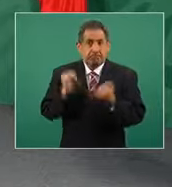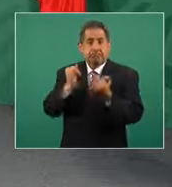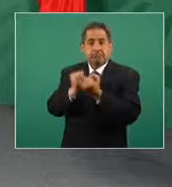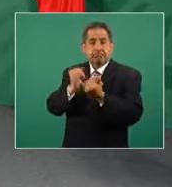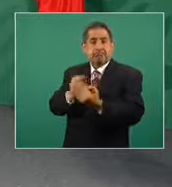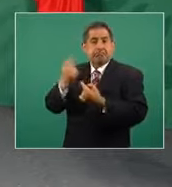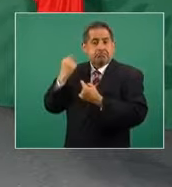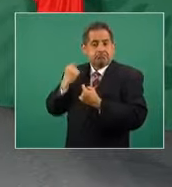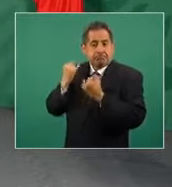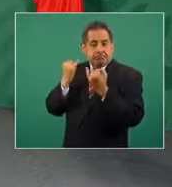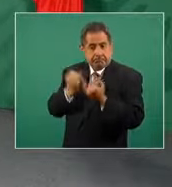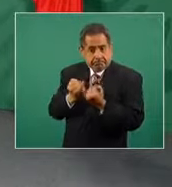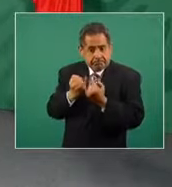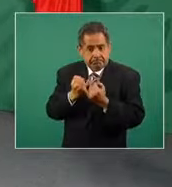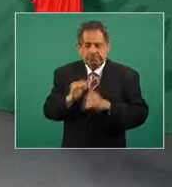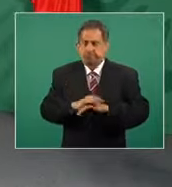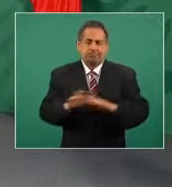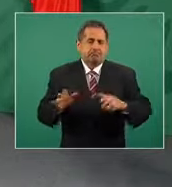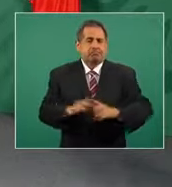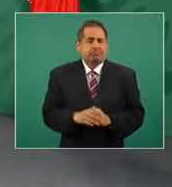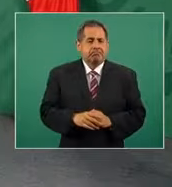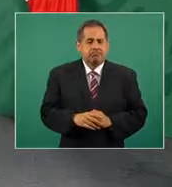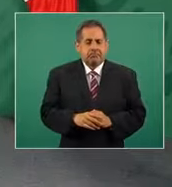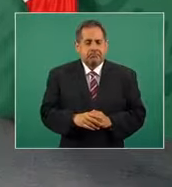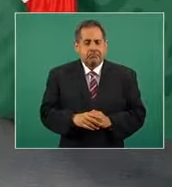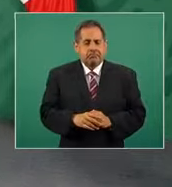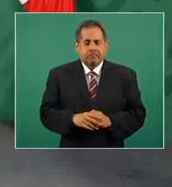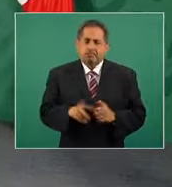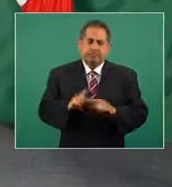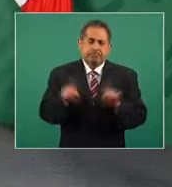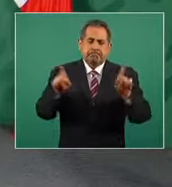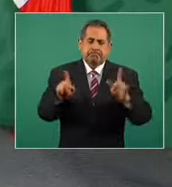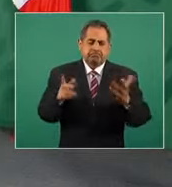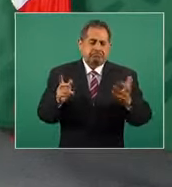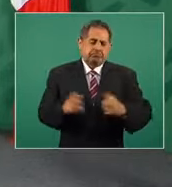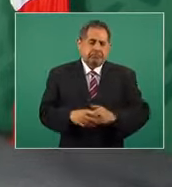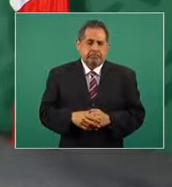mismo, ya es distinto.